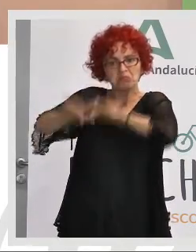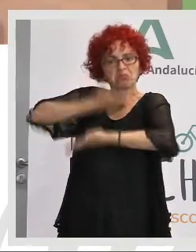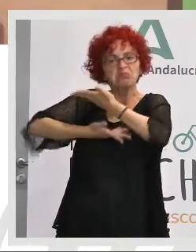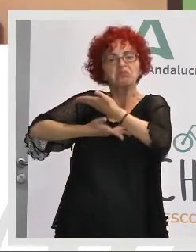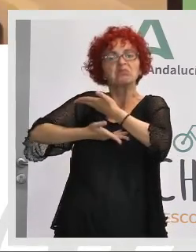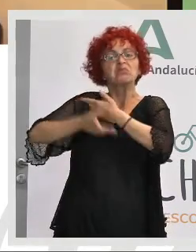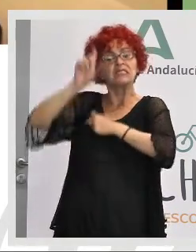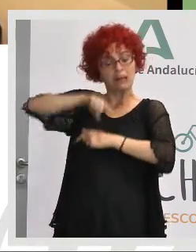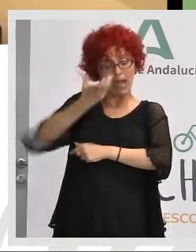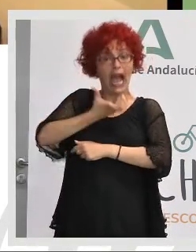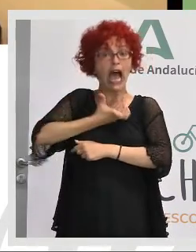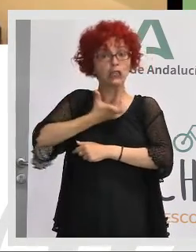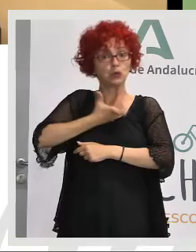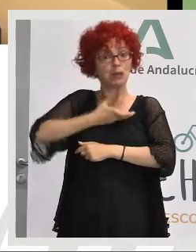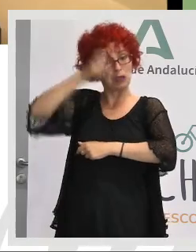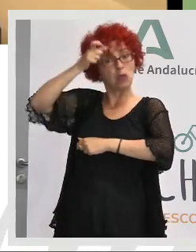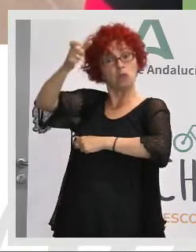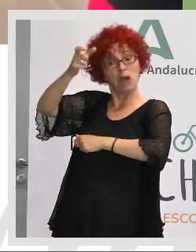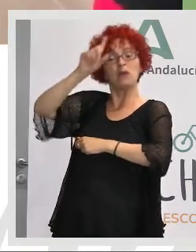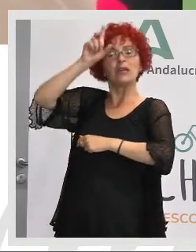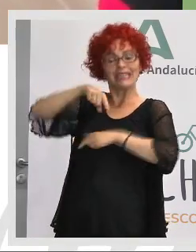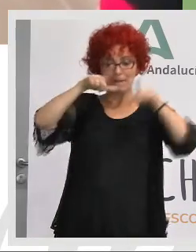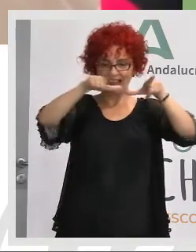el Ayuntamiento de Ojígares y el comercio local.